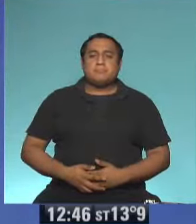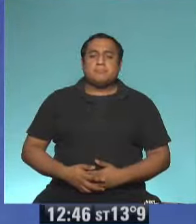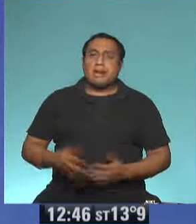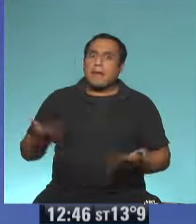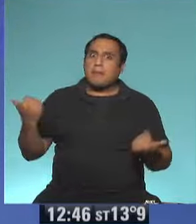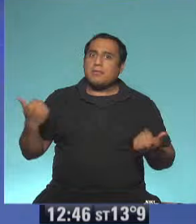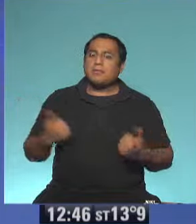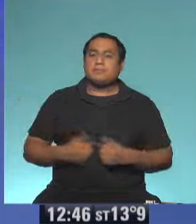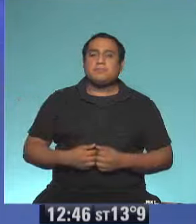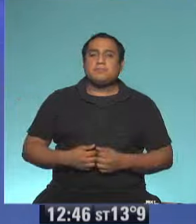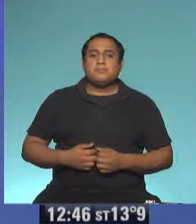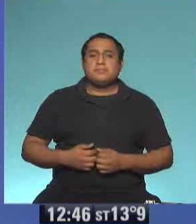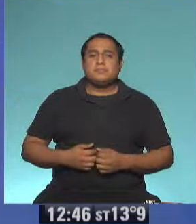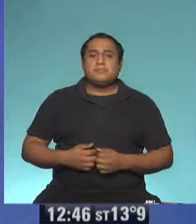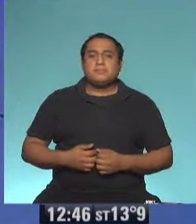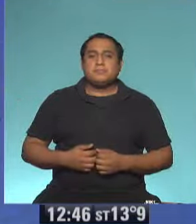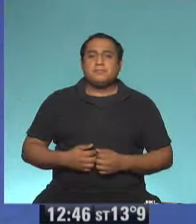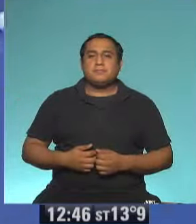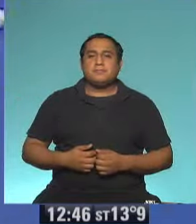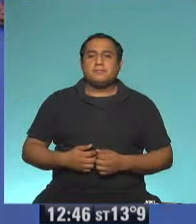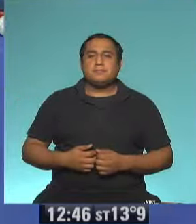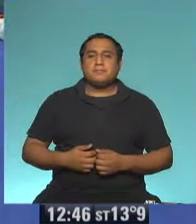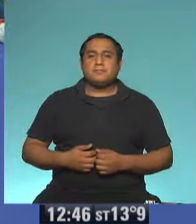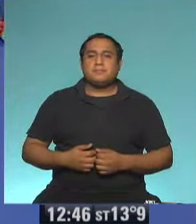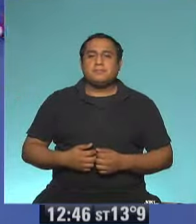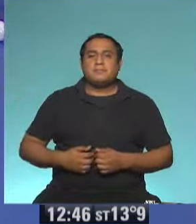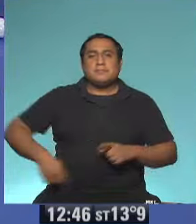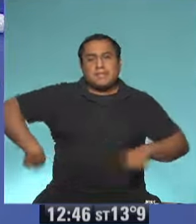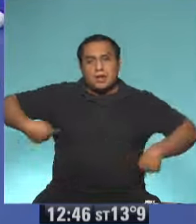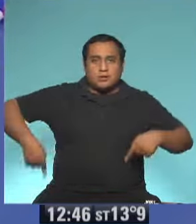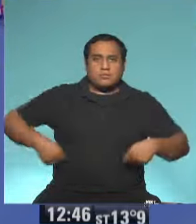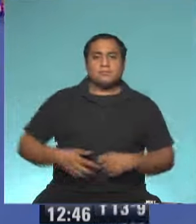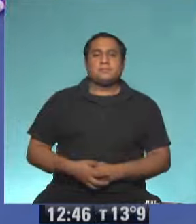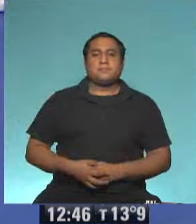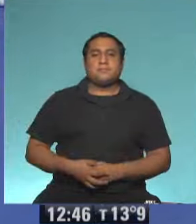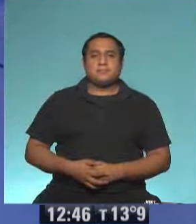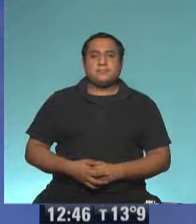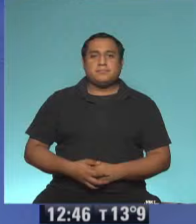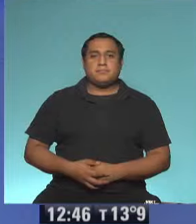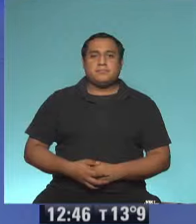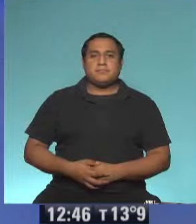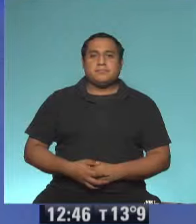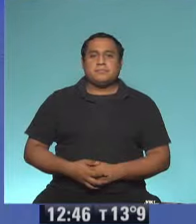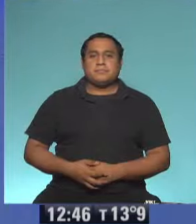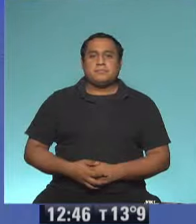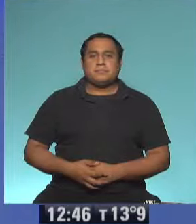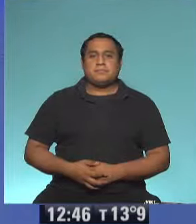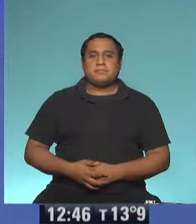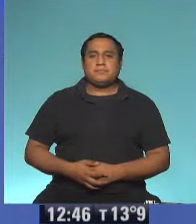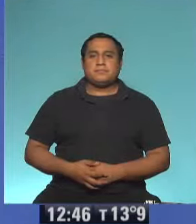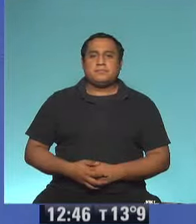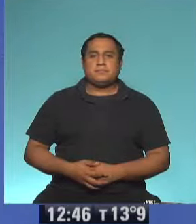velocidad. Pon talones a la cola. ¿Y puedo ir para el otro lado que me mareo? Carolina